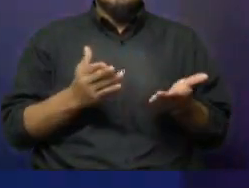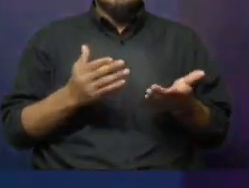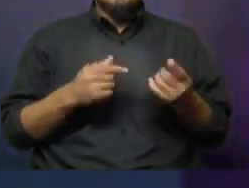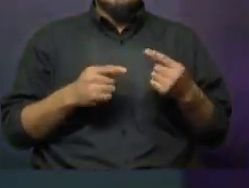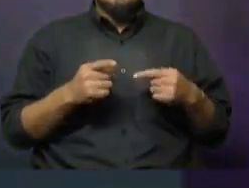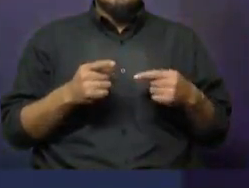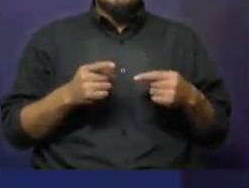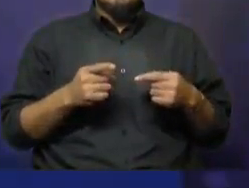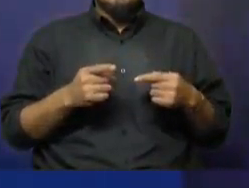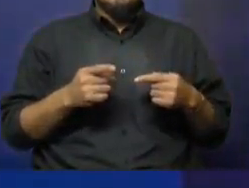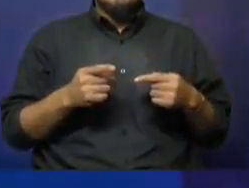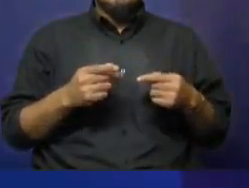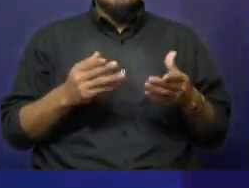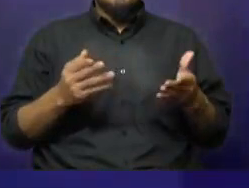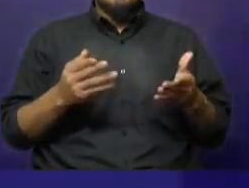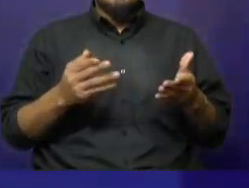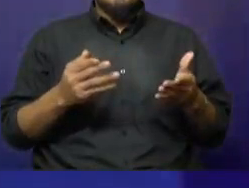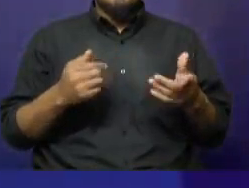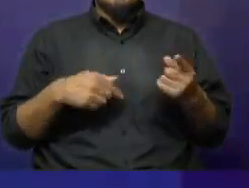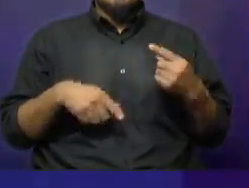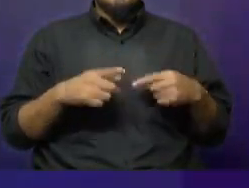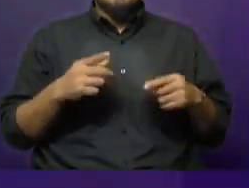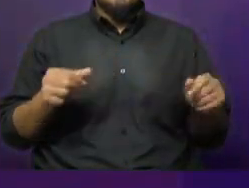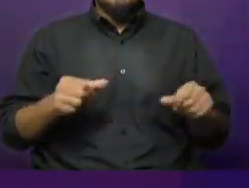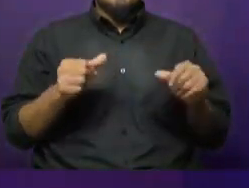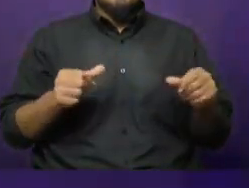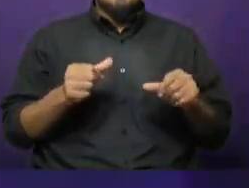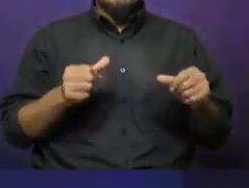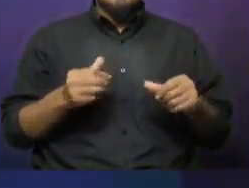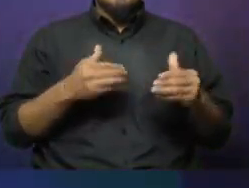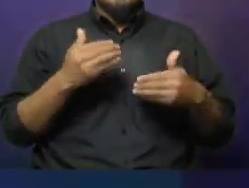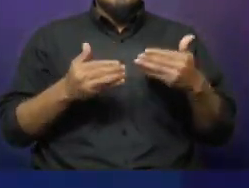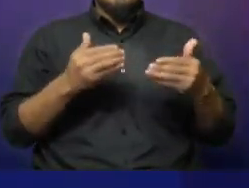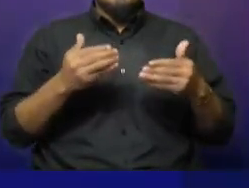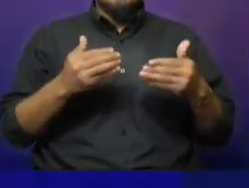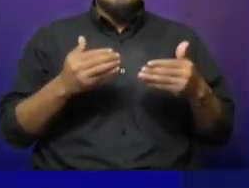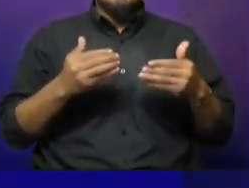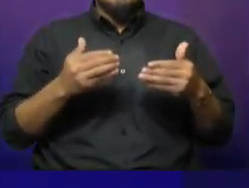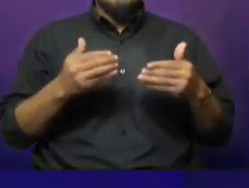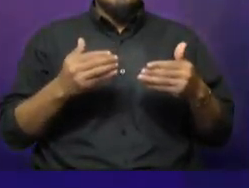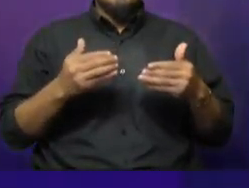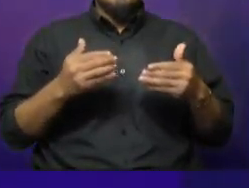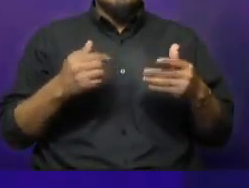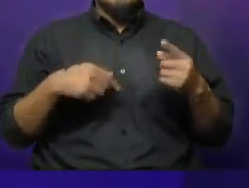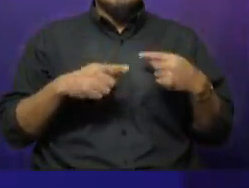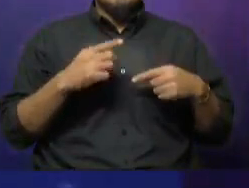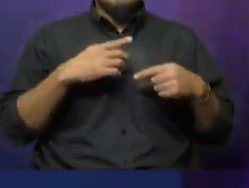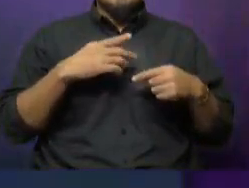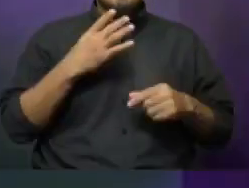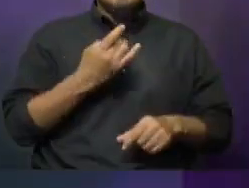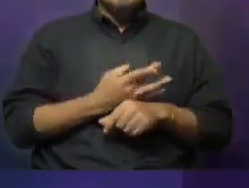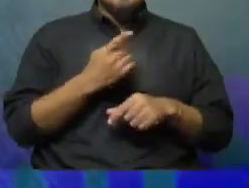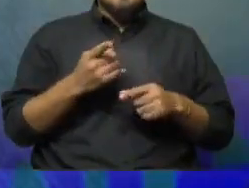camino de la sinceridad con lo que estoy haciendo y poniéndole un enfoque profesional a eso